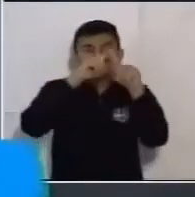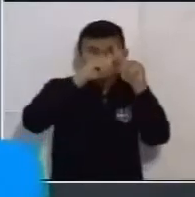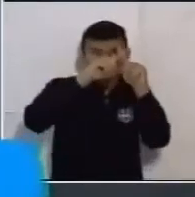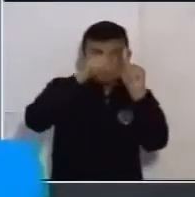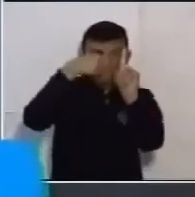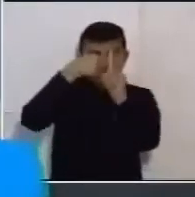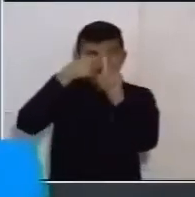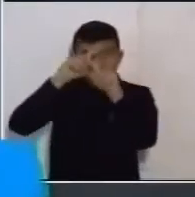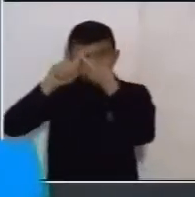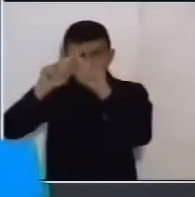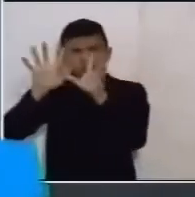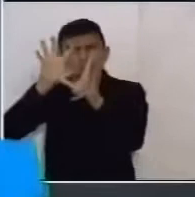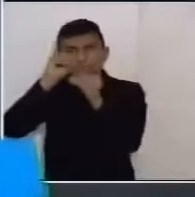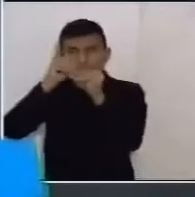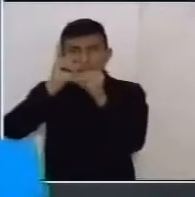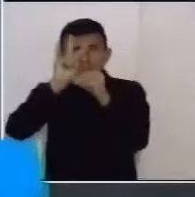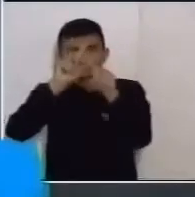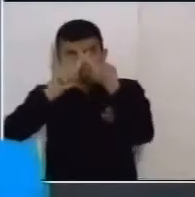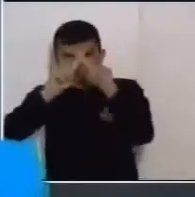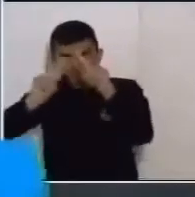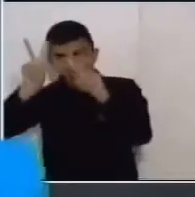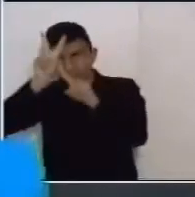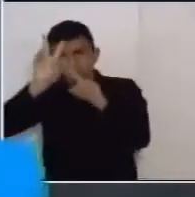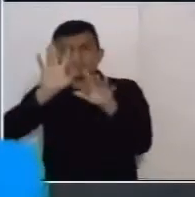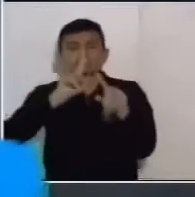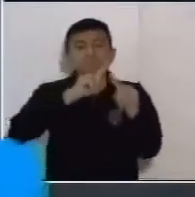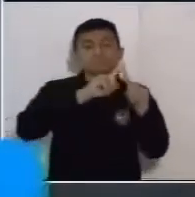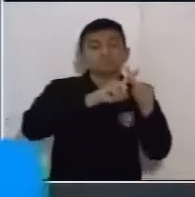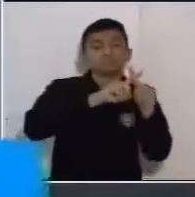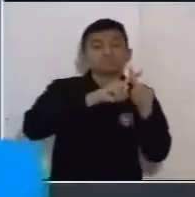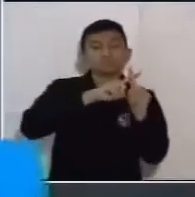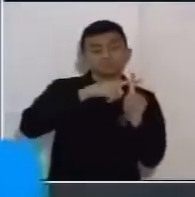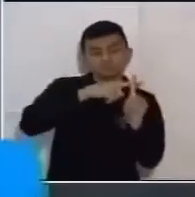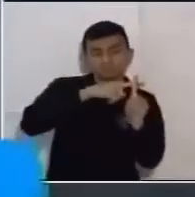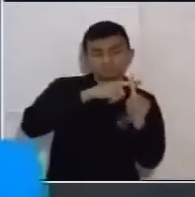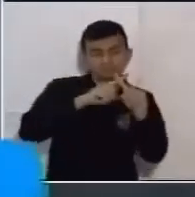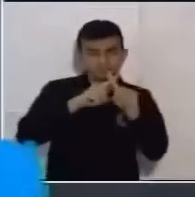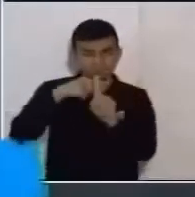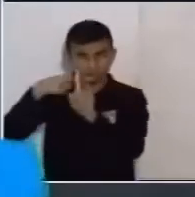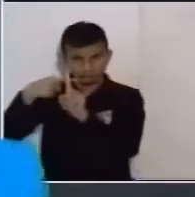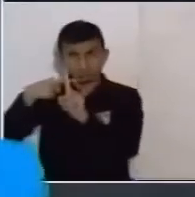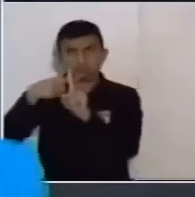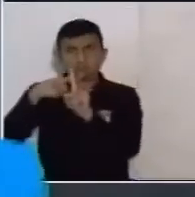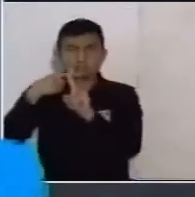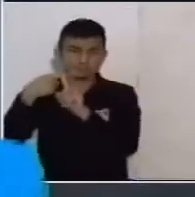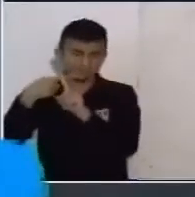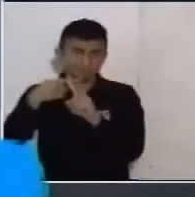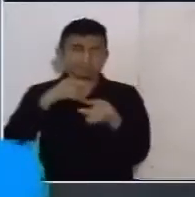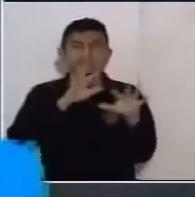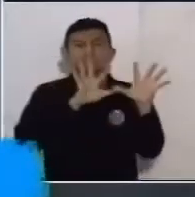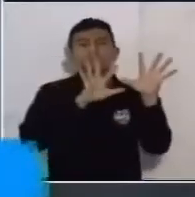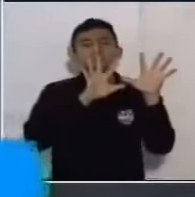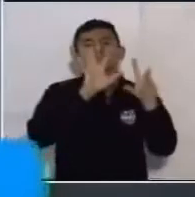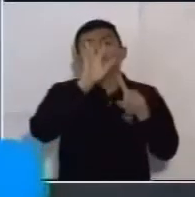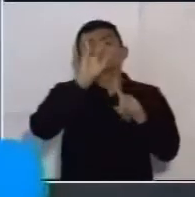x al cuadrado. Más por más, más. 12 por x,